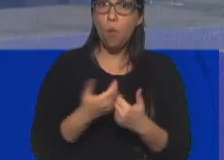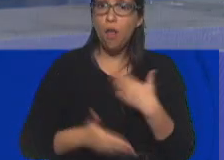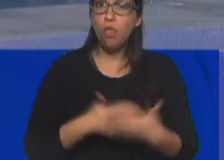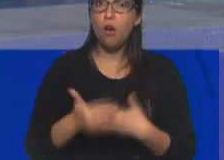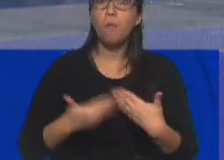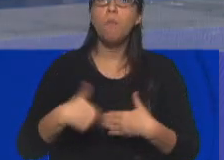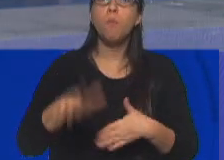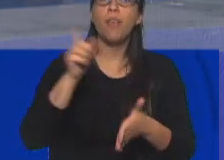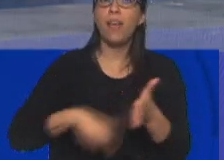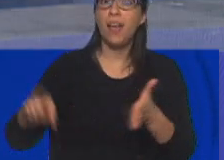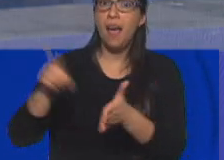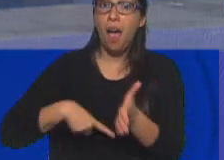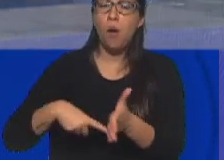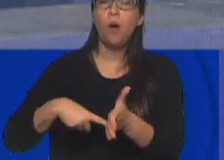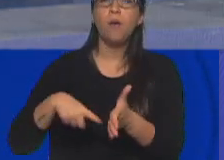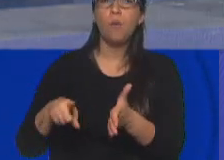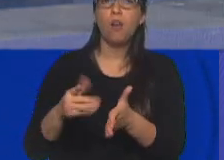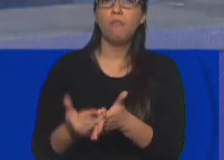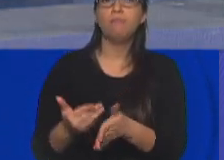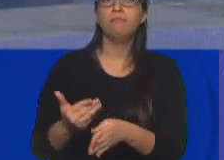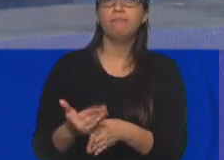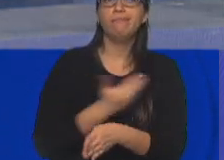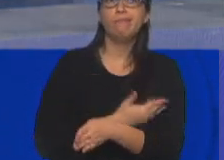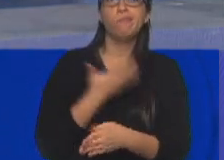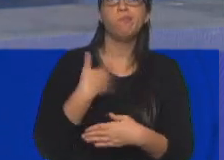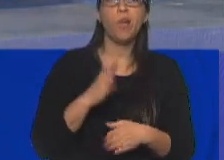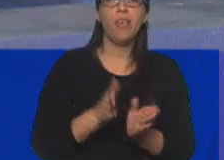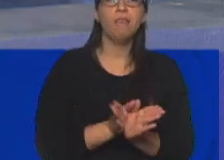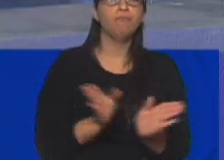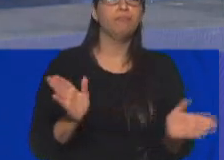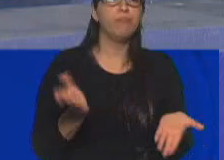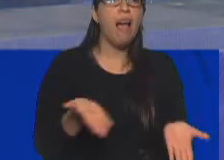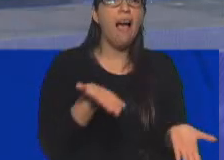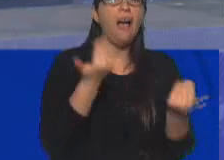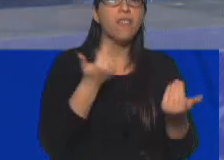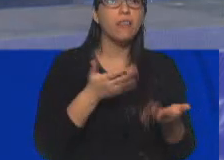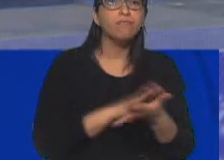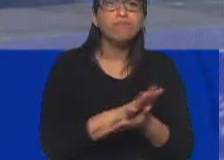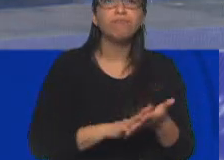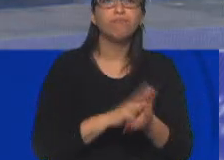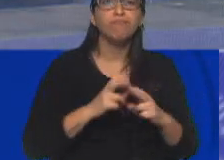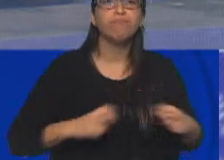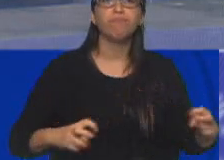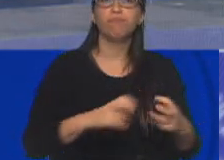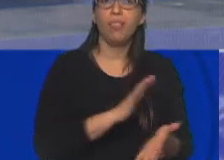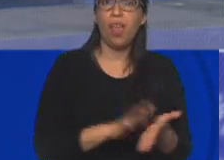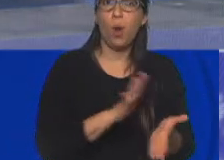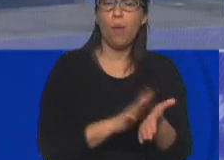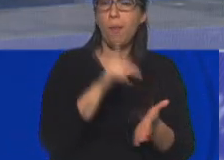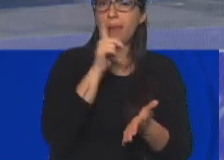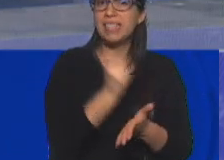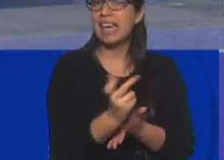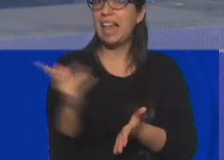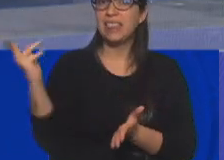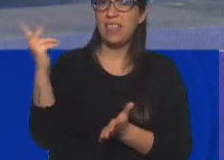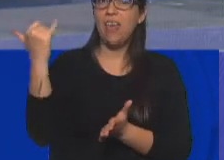en lugar de naufragar podrá existir la posibilidad de abrir una nueva ronda de negociación. Pareciera que están los números para que eso no